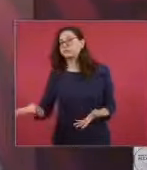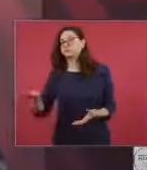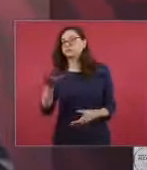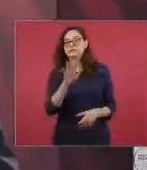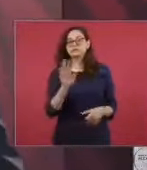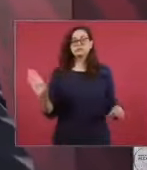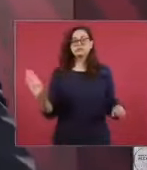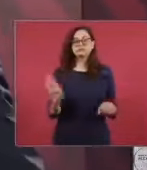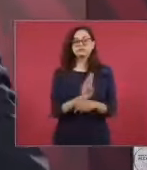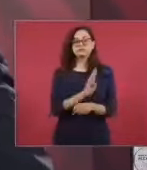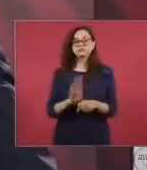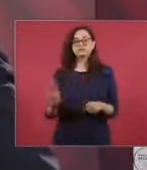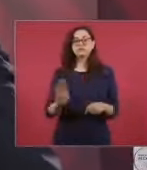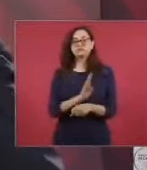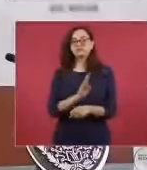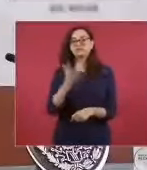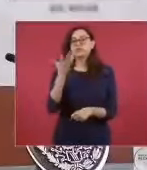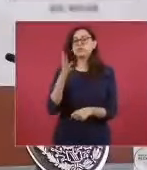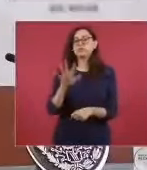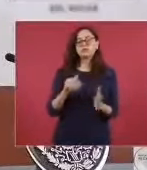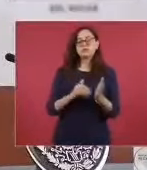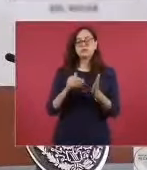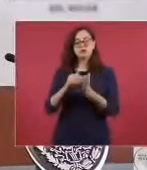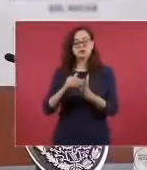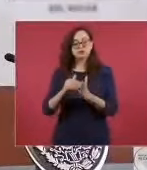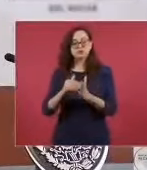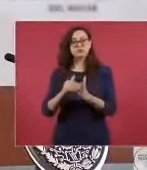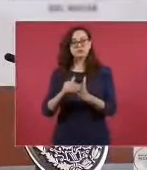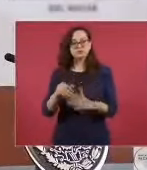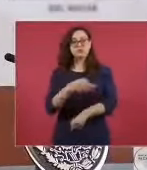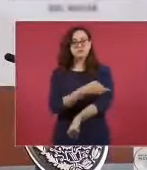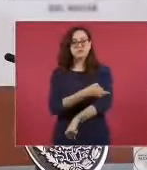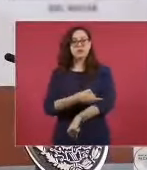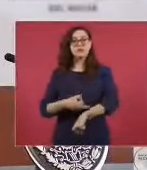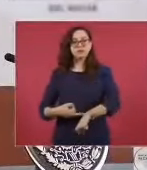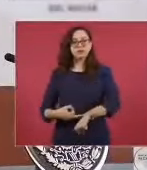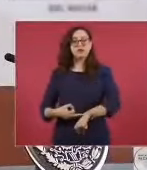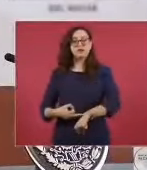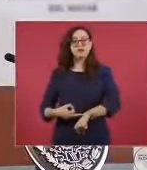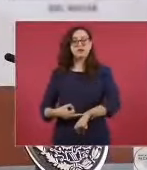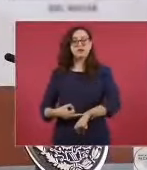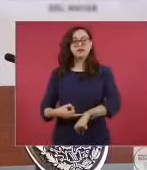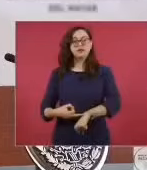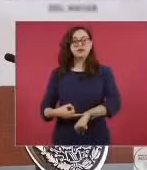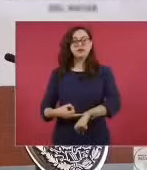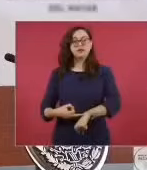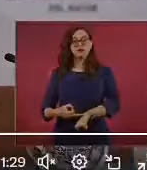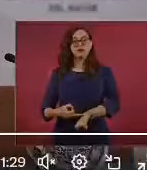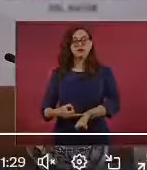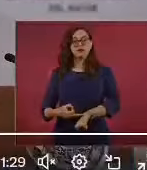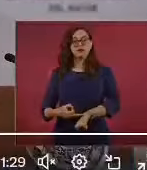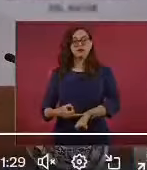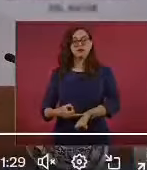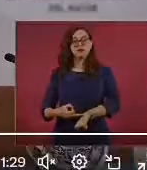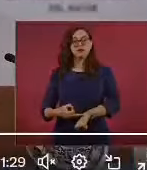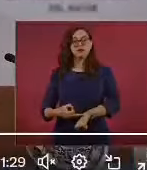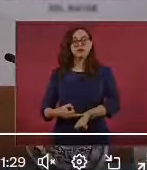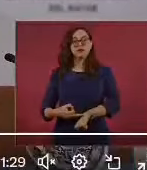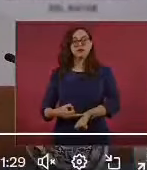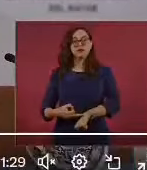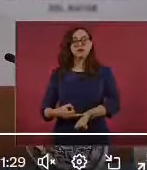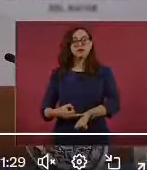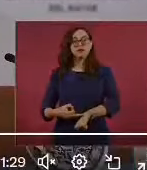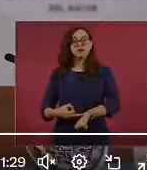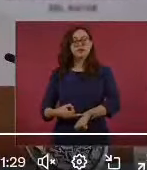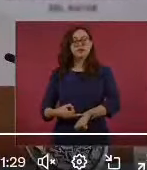afuera, no solamente en Estados Unidos, en Canadá, que se han ido a Europa para poder buscar